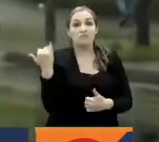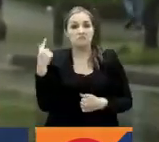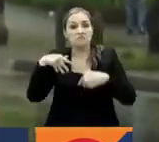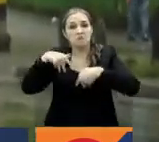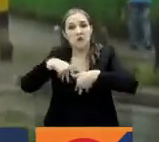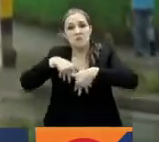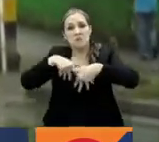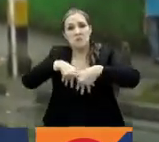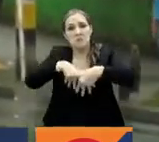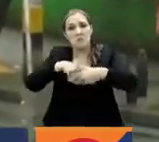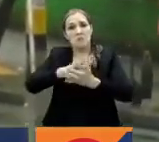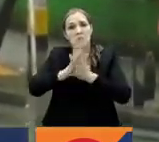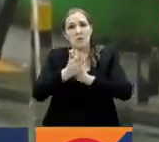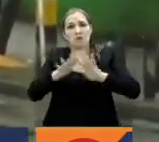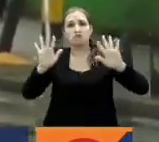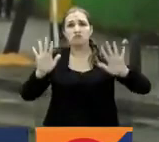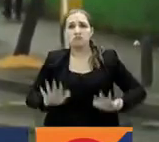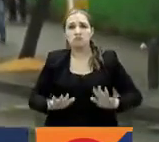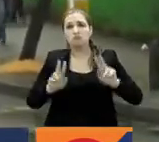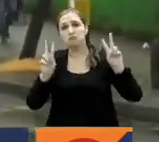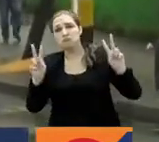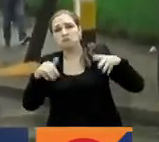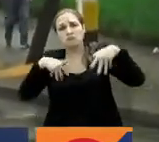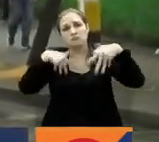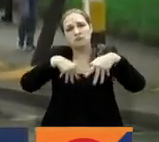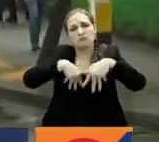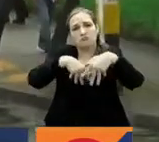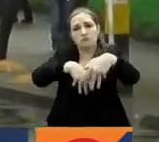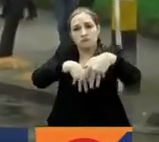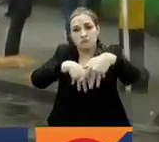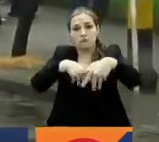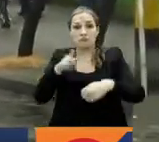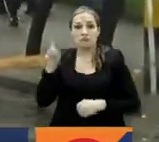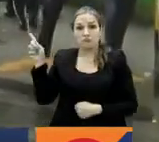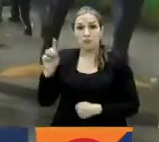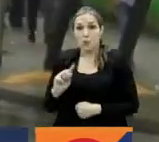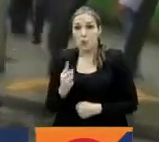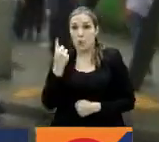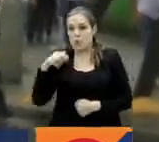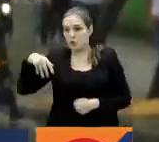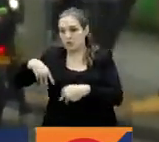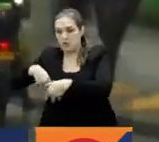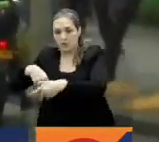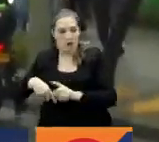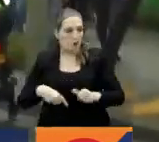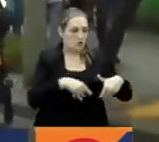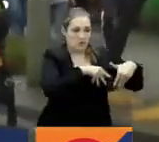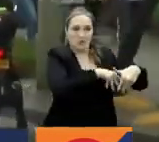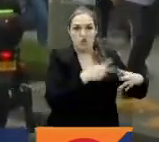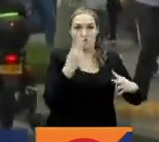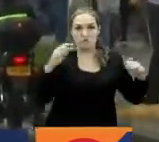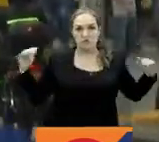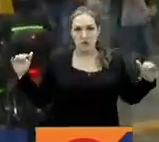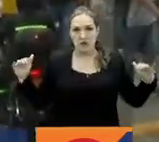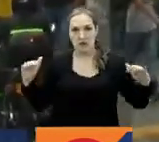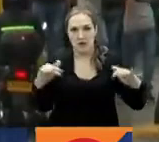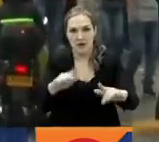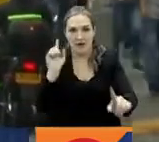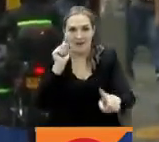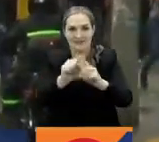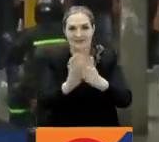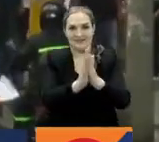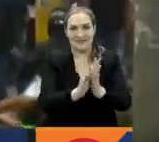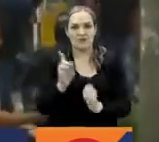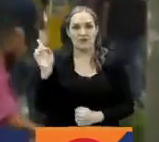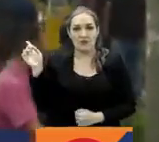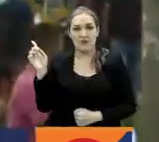pacífica hacia el centro de la ciudad de Medellín, en uno de los segundos puntos de concentración convocados en esta jornada de protestas, en